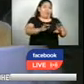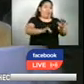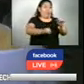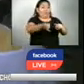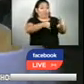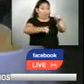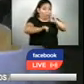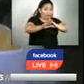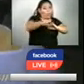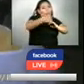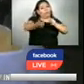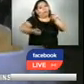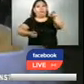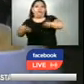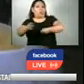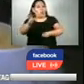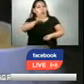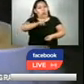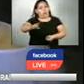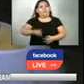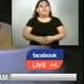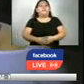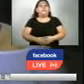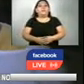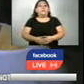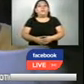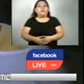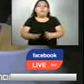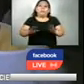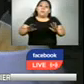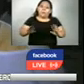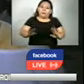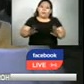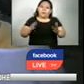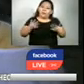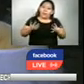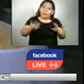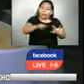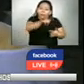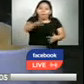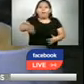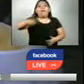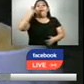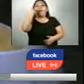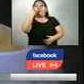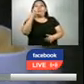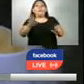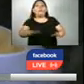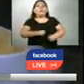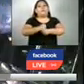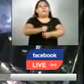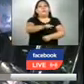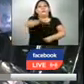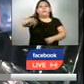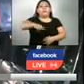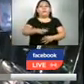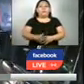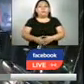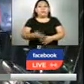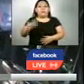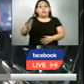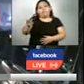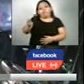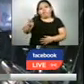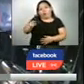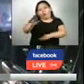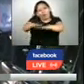ir tomado conduciendo, ¿verdad? Espero que vayan cantando el mensaje, que por la seguridad de todos. Las autoridades